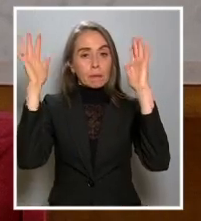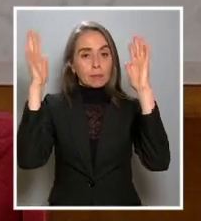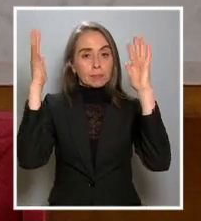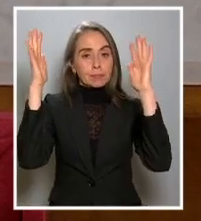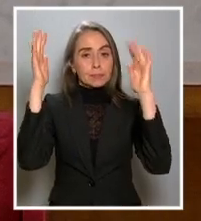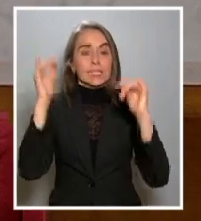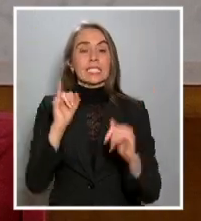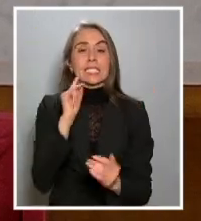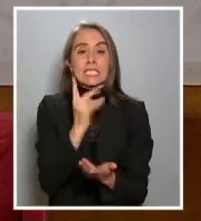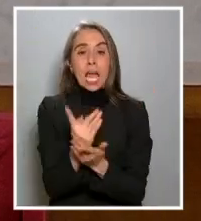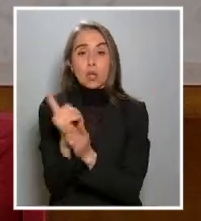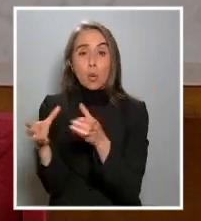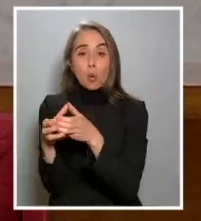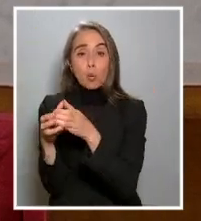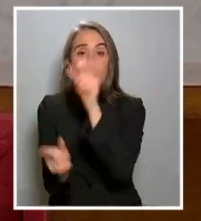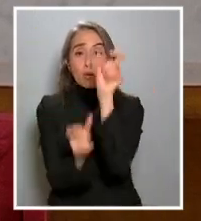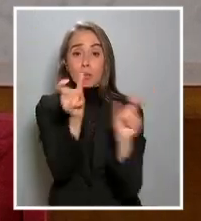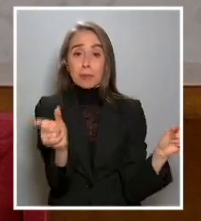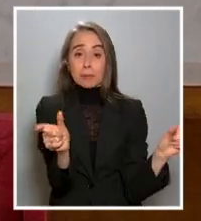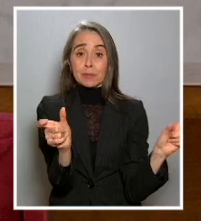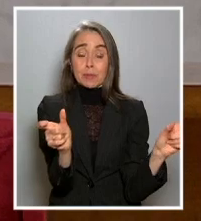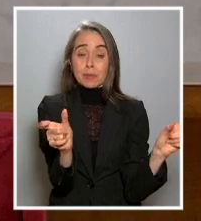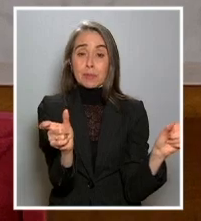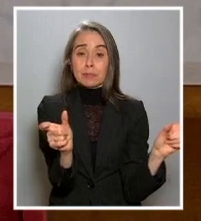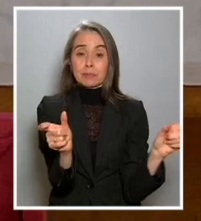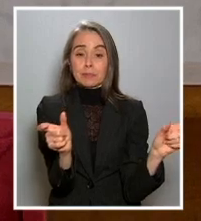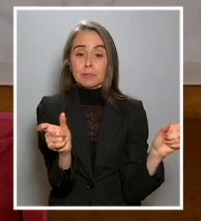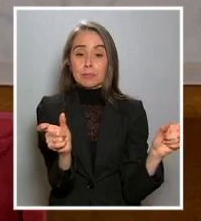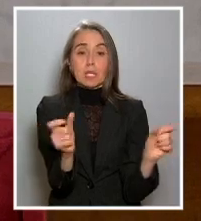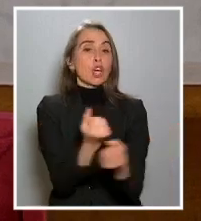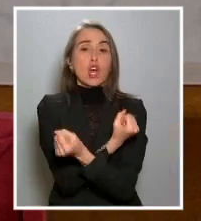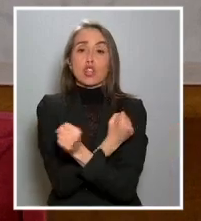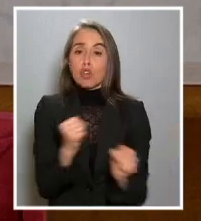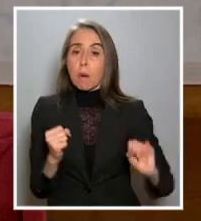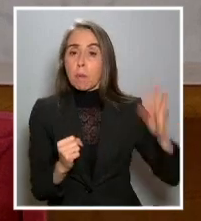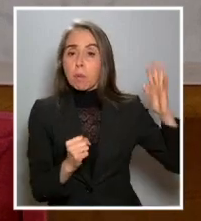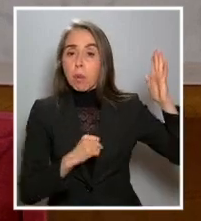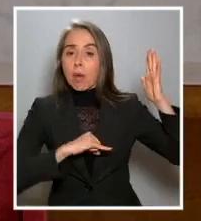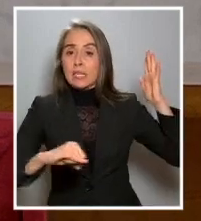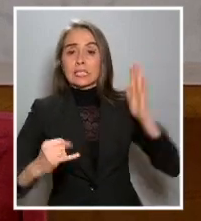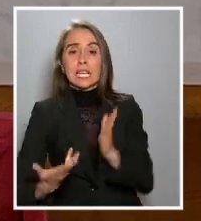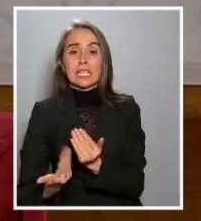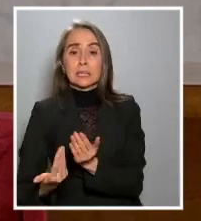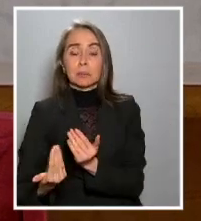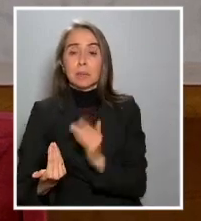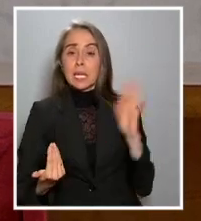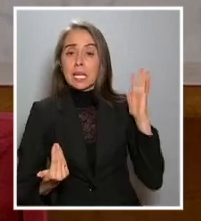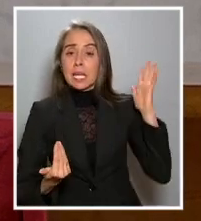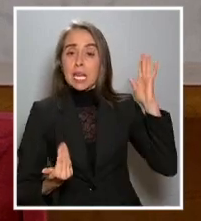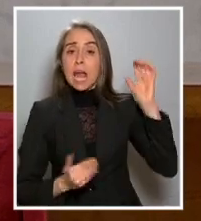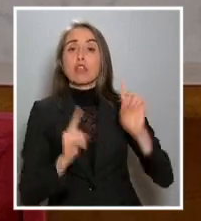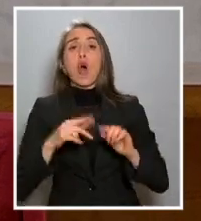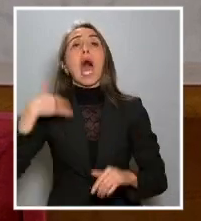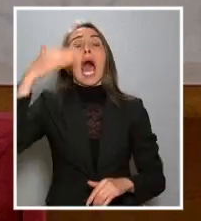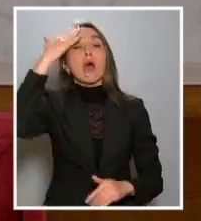Si es que hay un sector de la población que no puede seguir esperando a que algún día los políticos nos pongamos